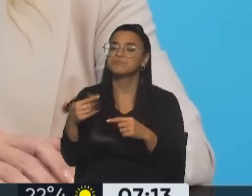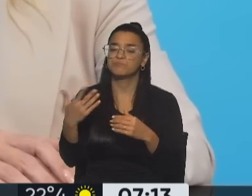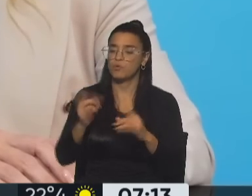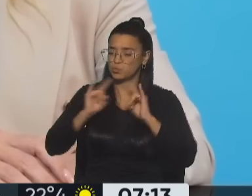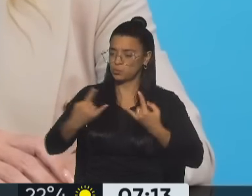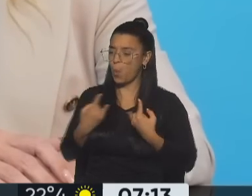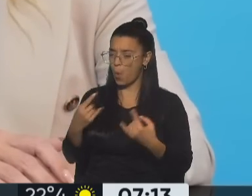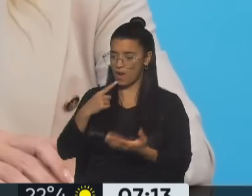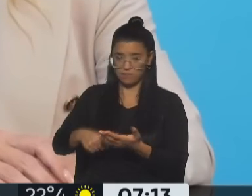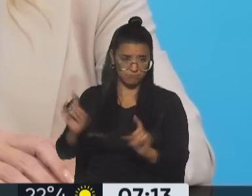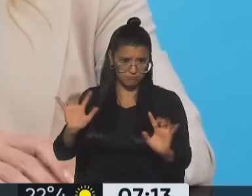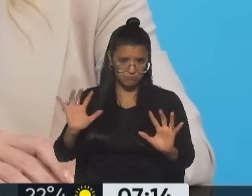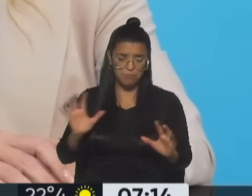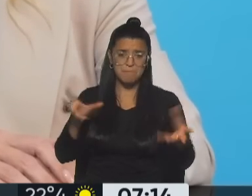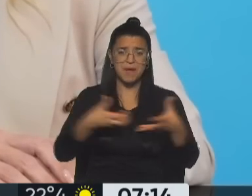políticos provinciales,